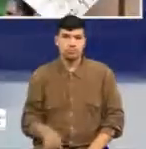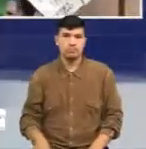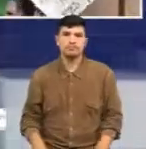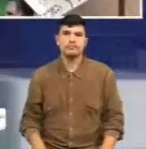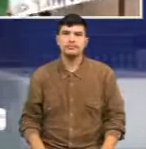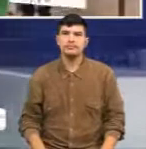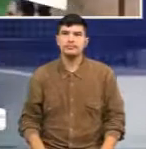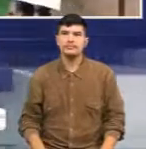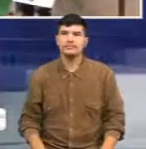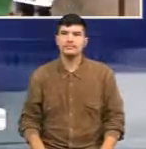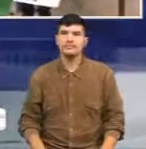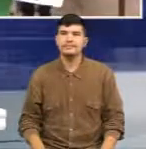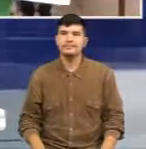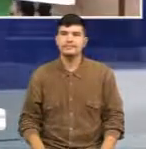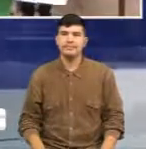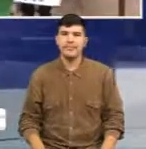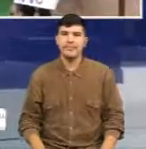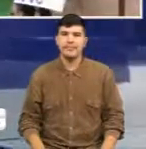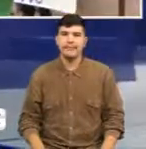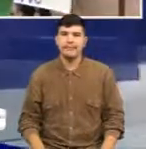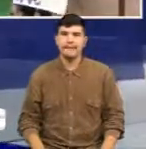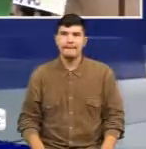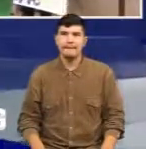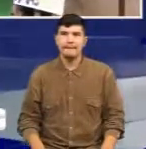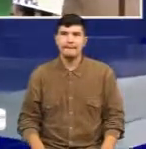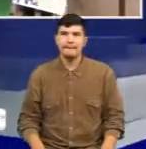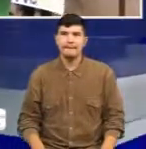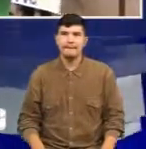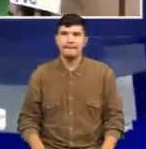Jesús Zúñiga desde Ocaña, en el norte de Santander, Raúl Rolando Castro para Oriente Noticias. Muy buenas tardes.